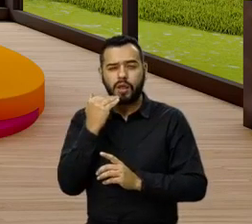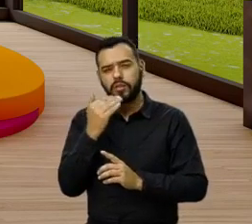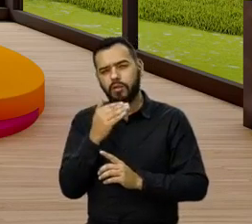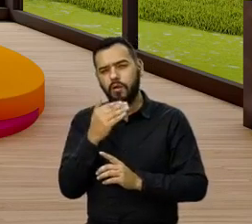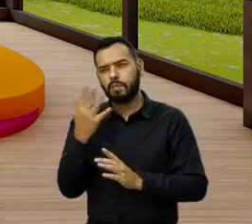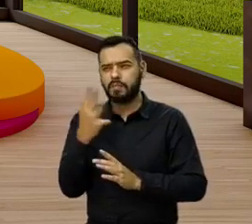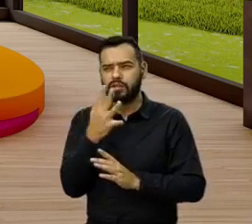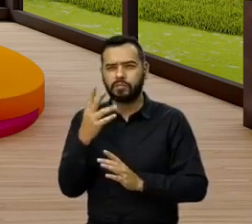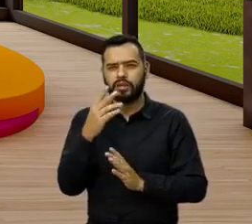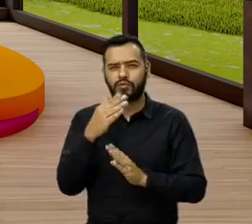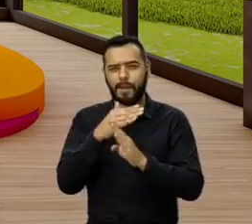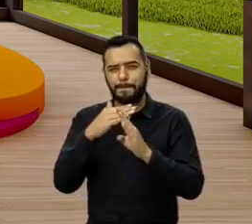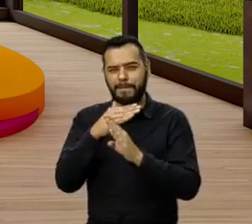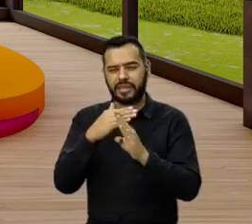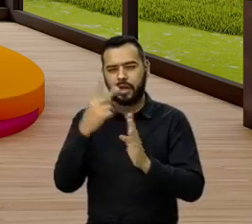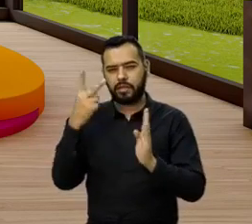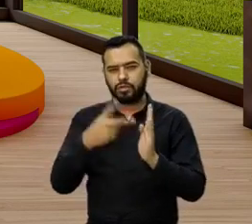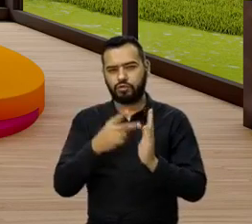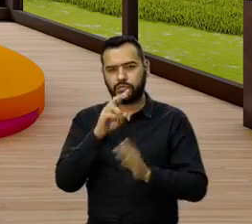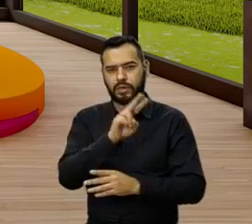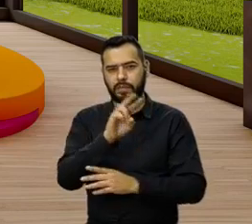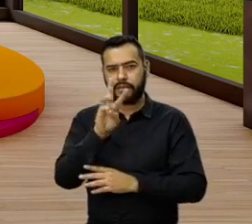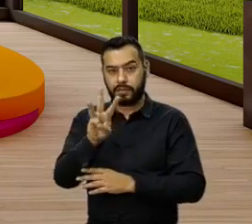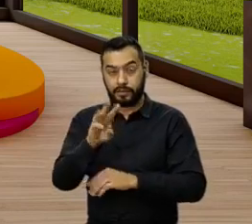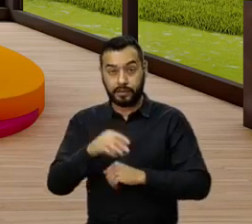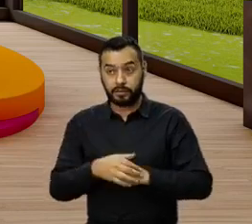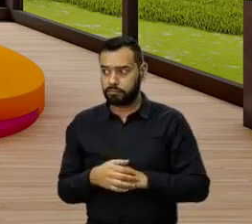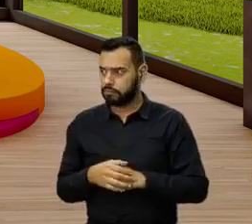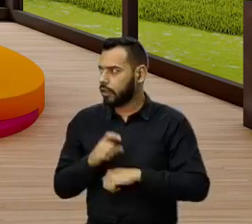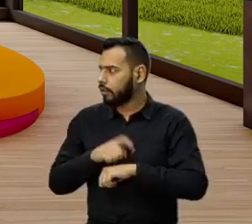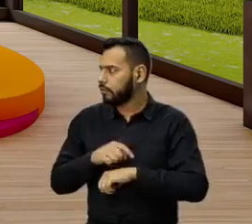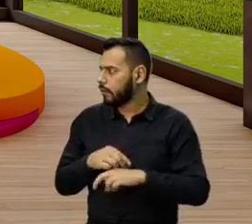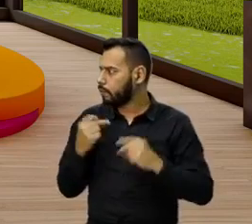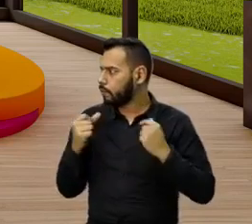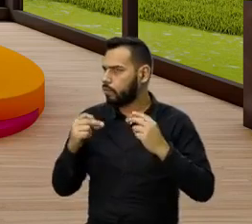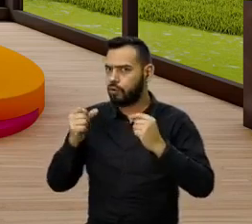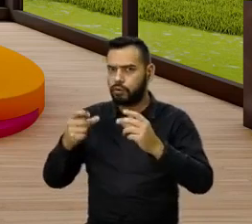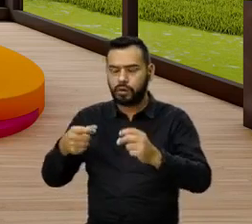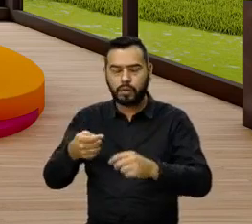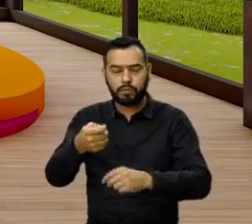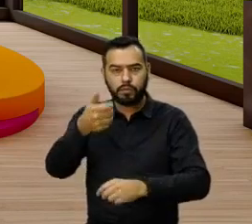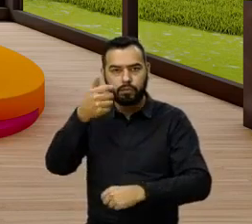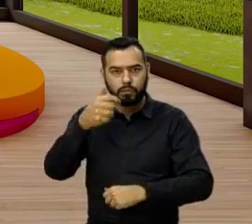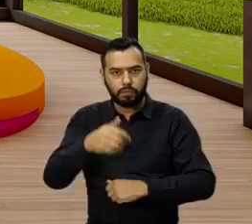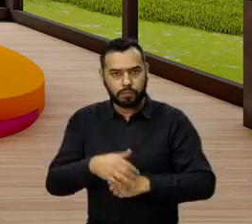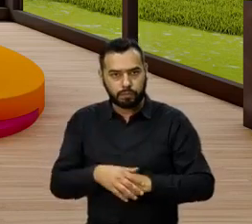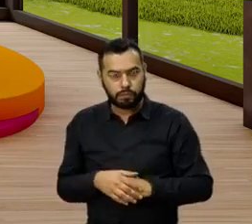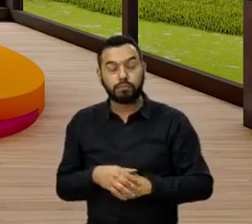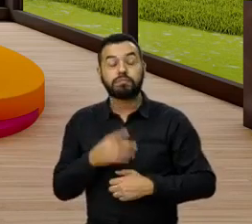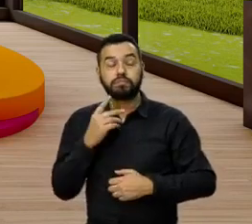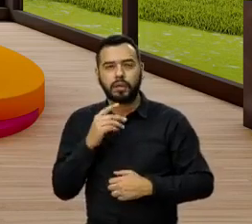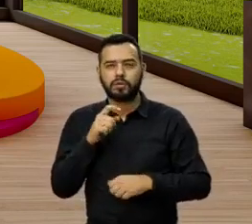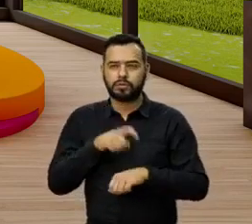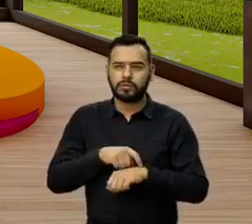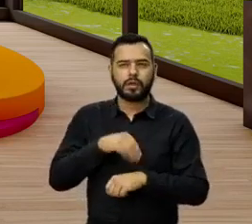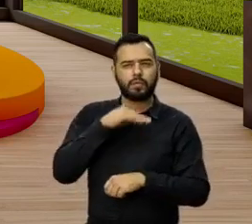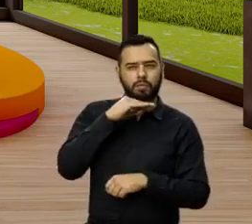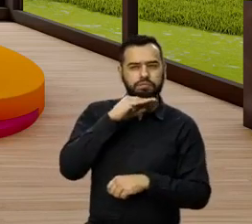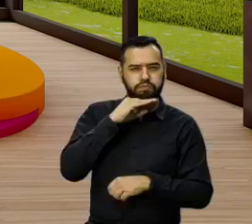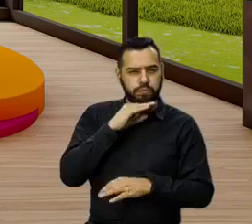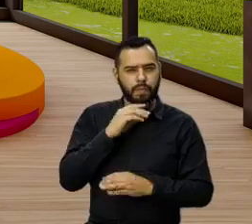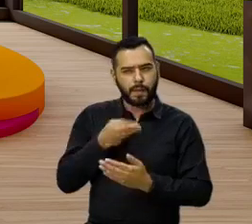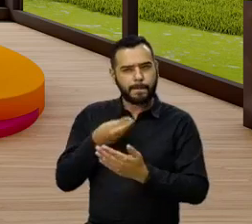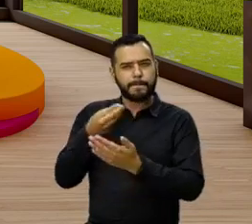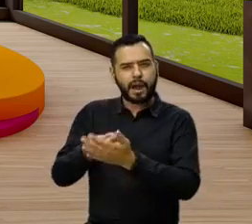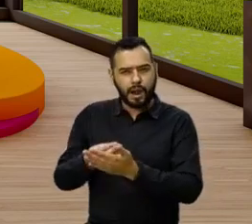mediados de 2023 y la verdad el tiempo se pasa muy rápido y este es un tiempo prudencial para poder ir